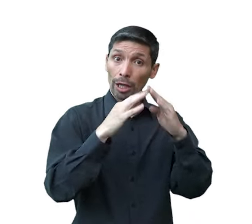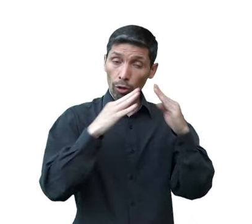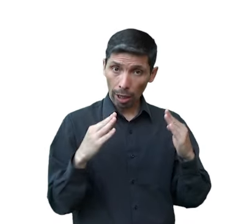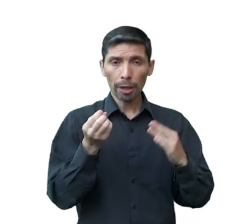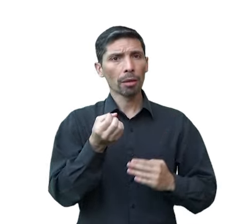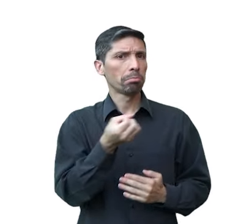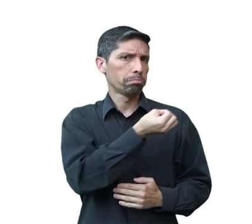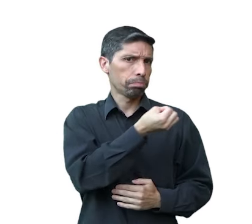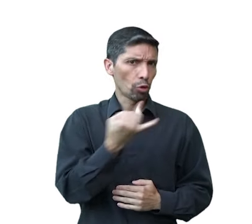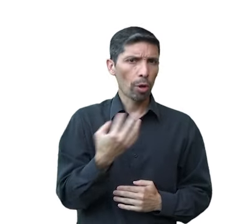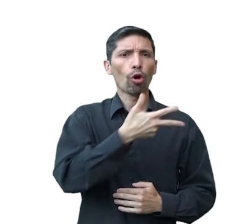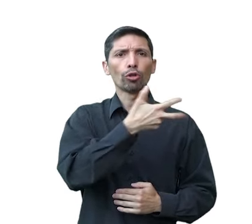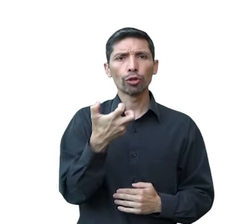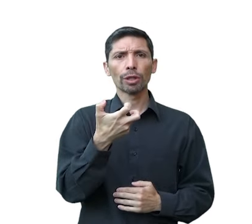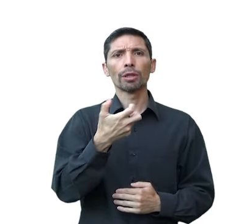Hogares